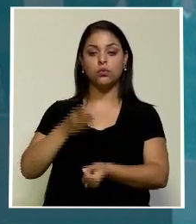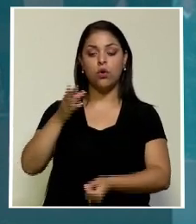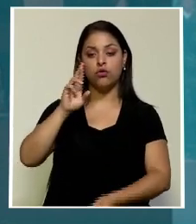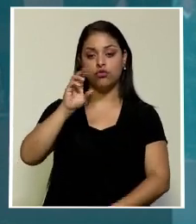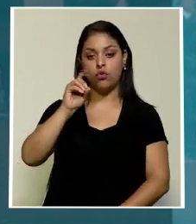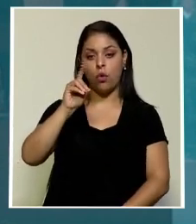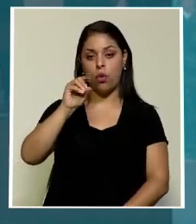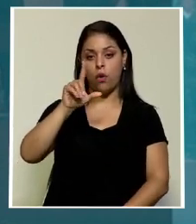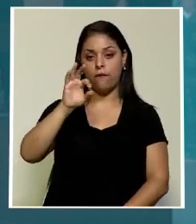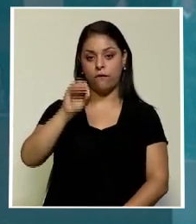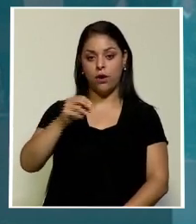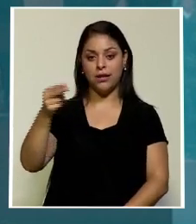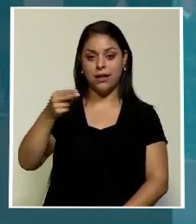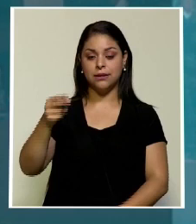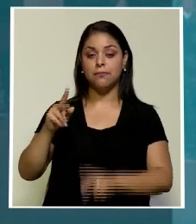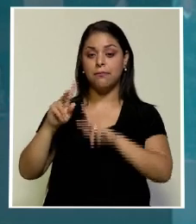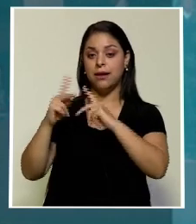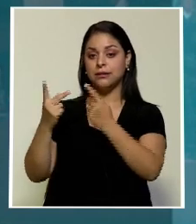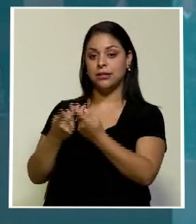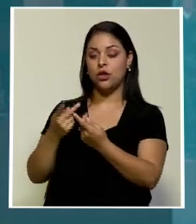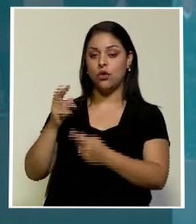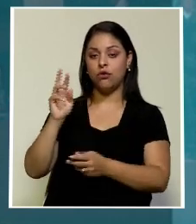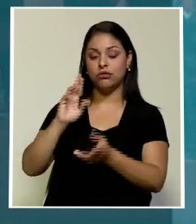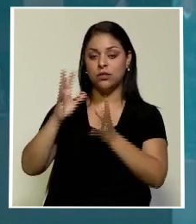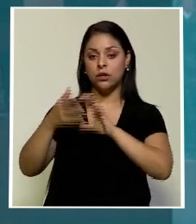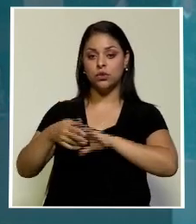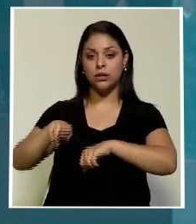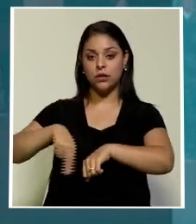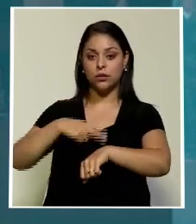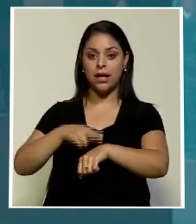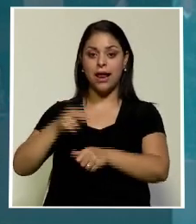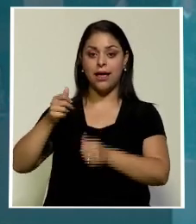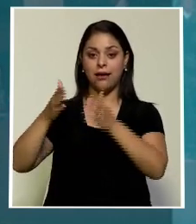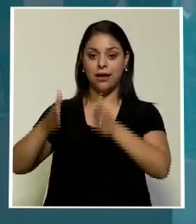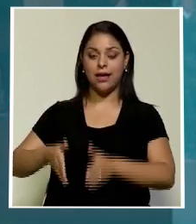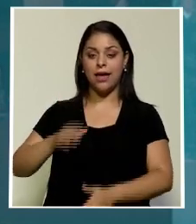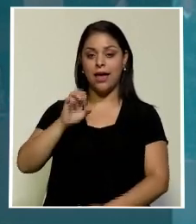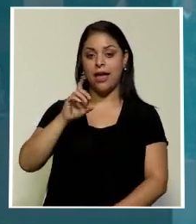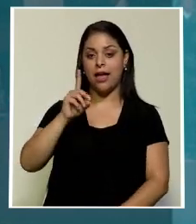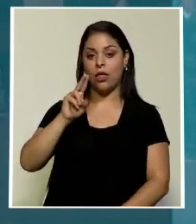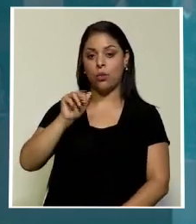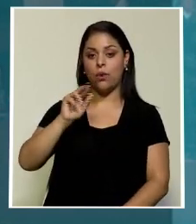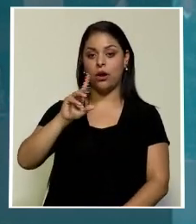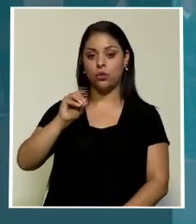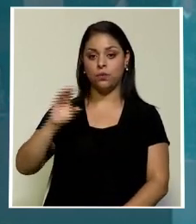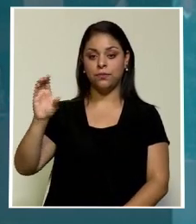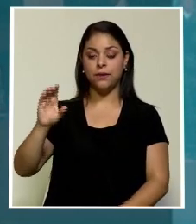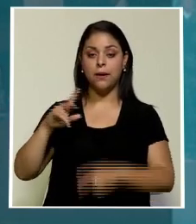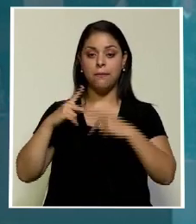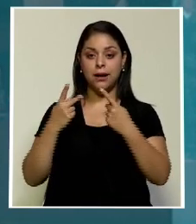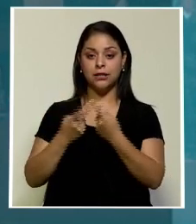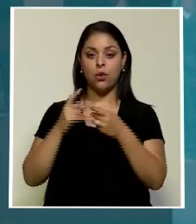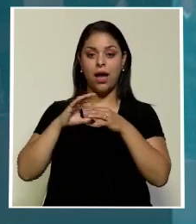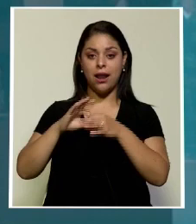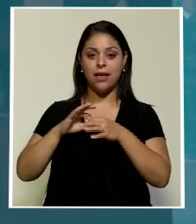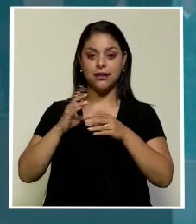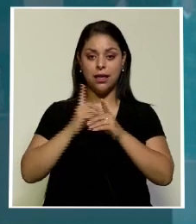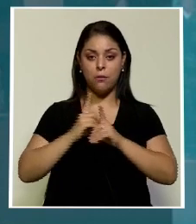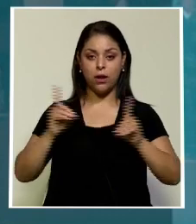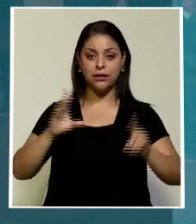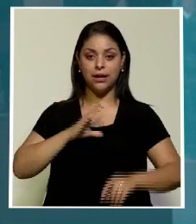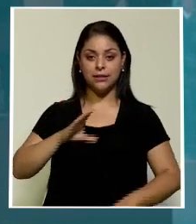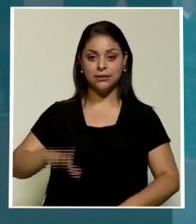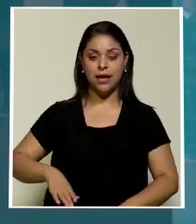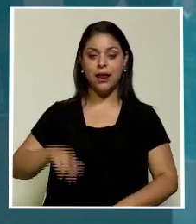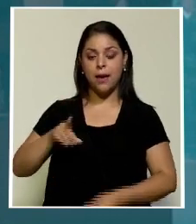el Partido Restauración Nacional, que está encabezado por Eduardo Cruzan, el partido Alianza Demócrata Cristiana, que tendrá